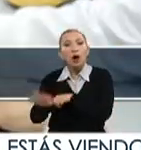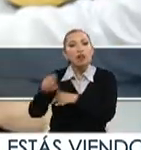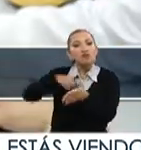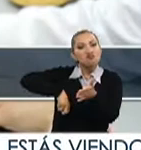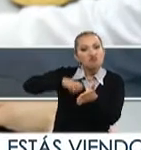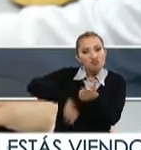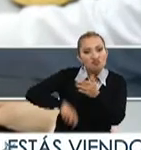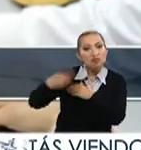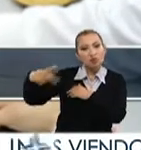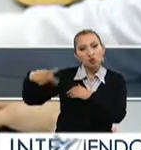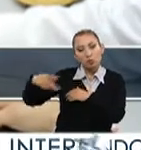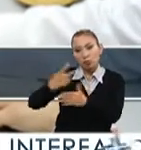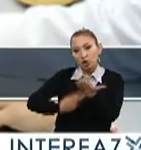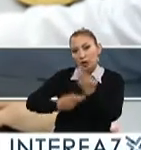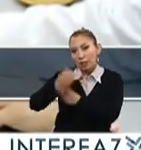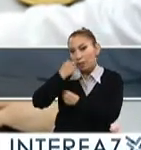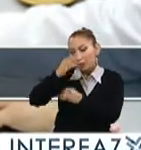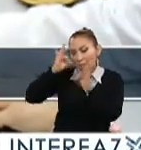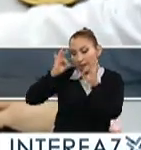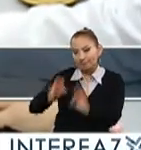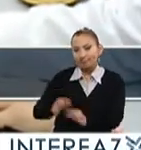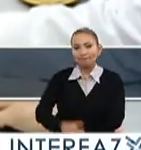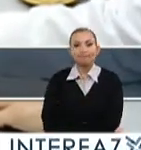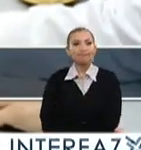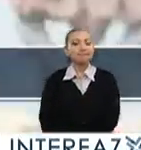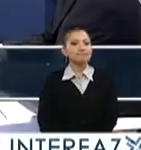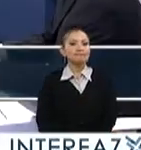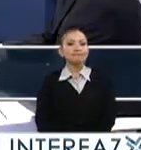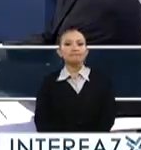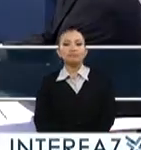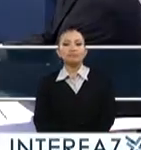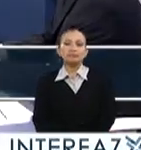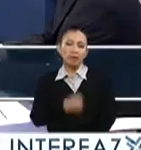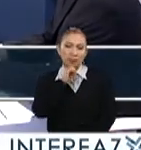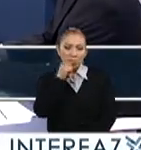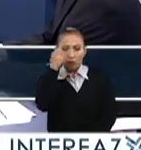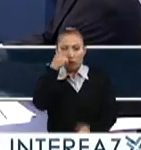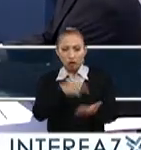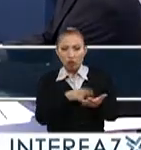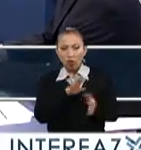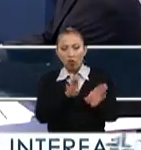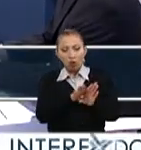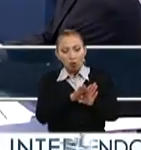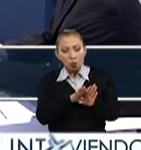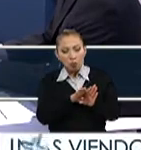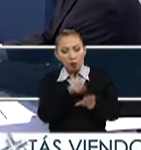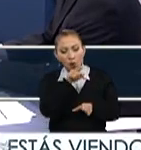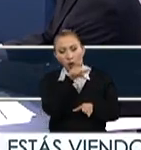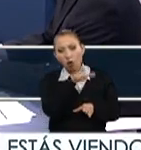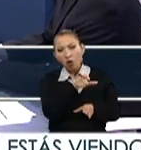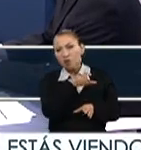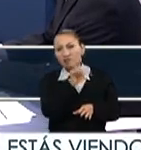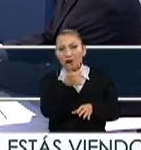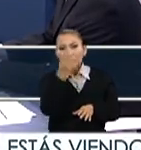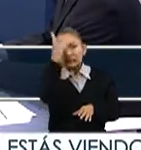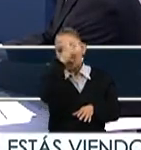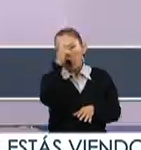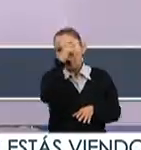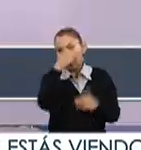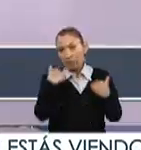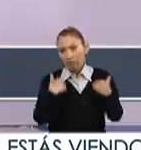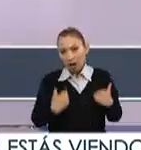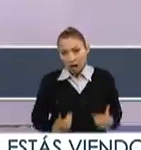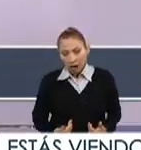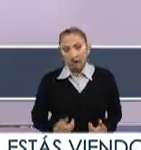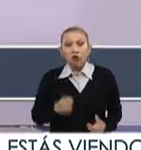que dar el plus para que pueda funcionar. Me imagino que también debe tener que ver con otros aspectos de la psicología